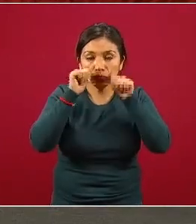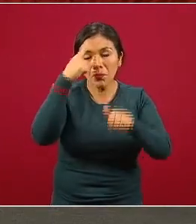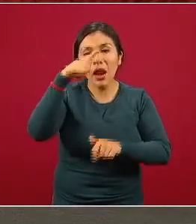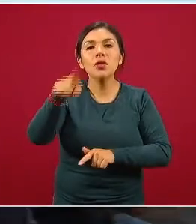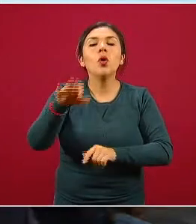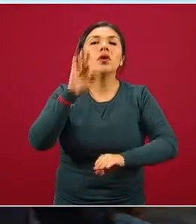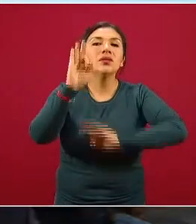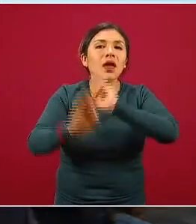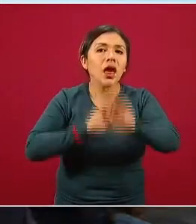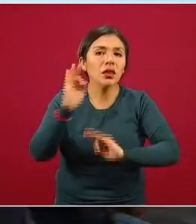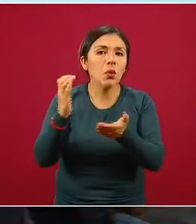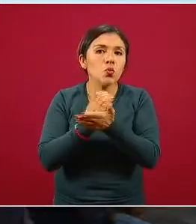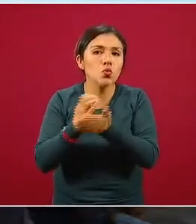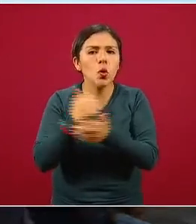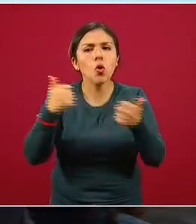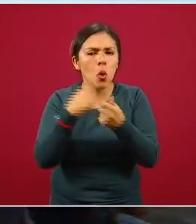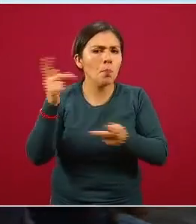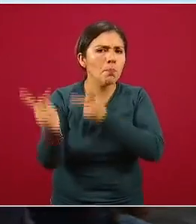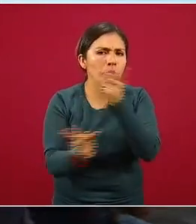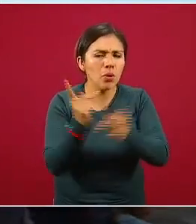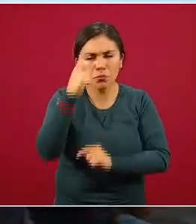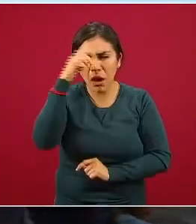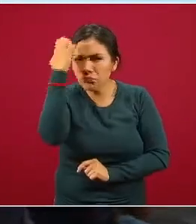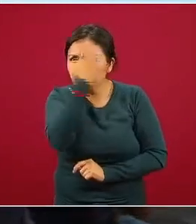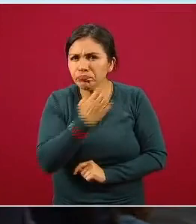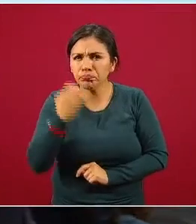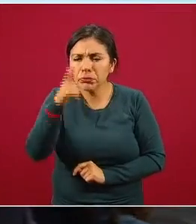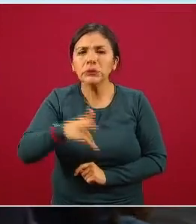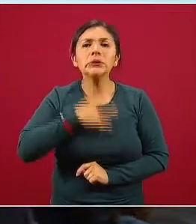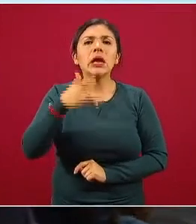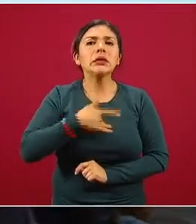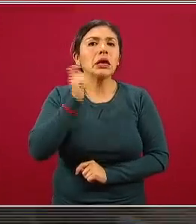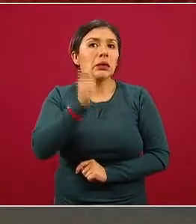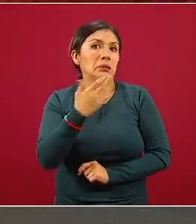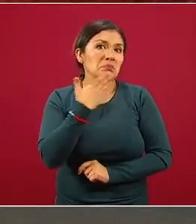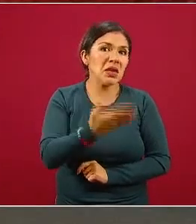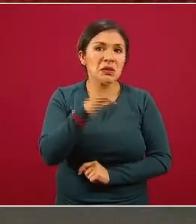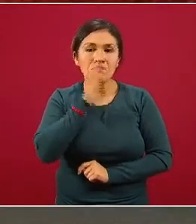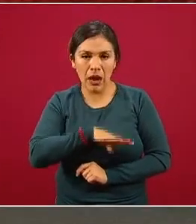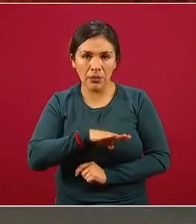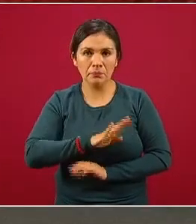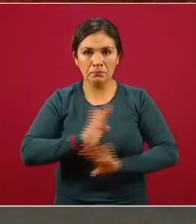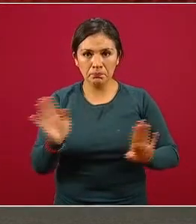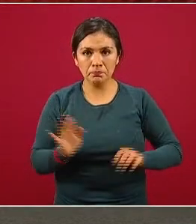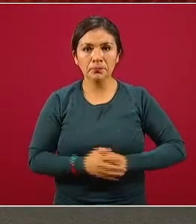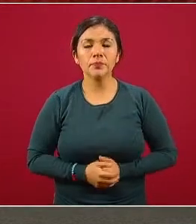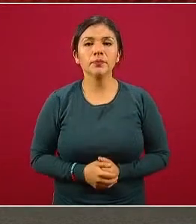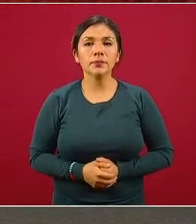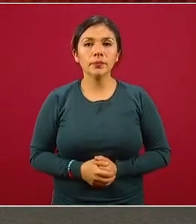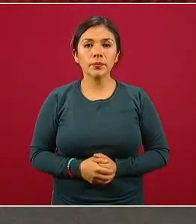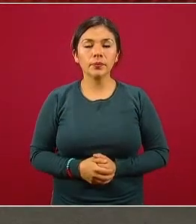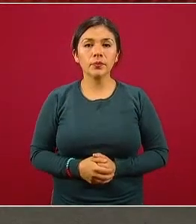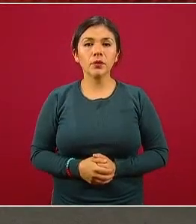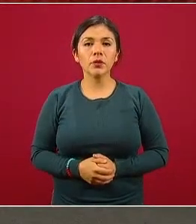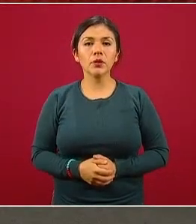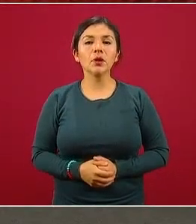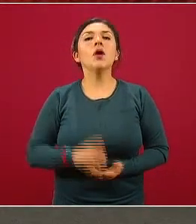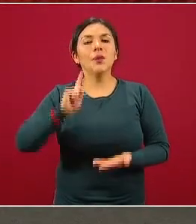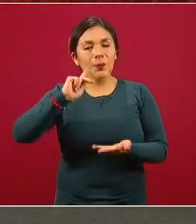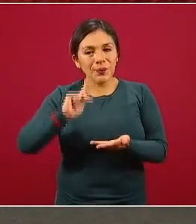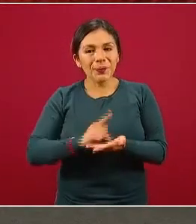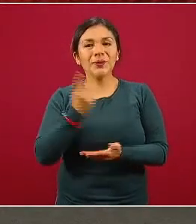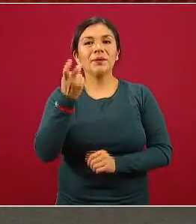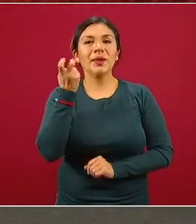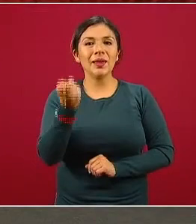tratamiento, y también se harán algunas preguntas para evaluar la satisfacción y el seguimiento. La que sigue, por favor. Y bueno,